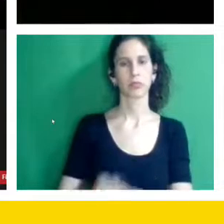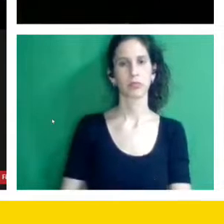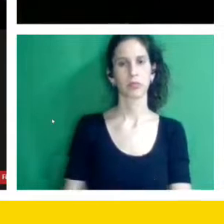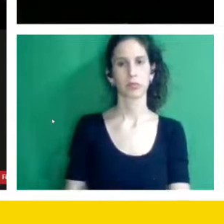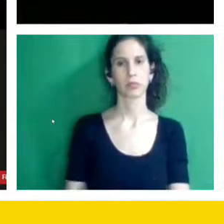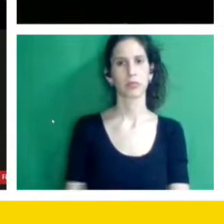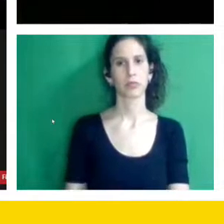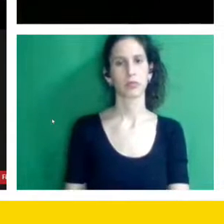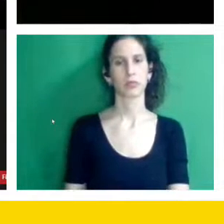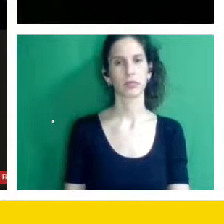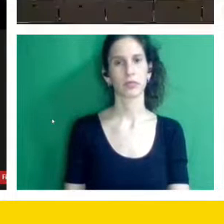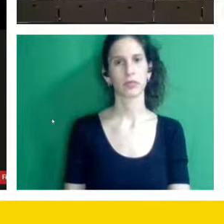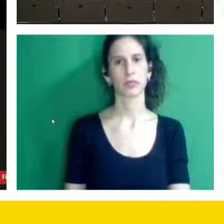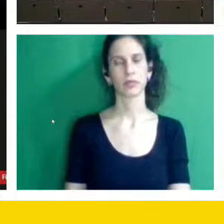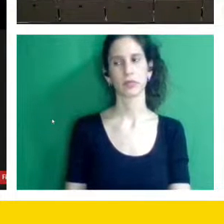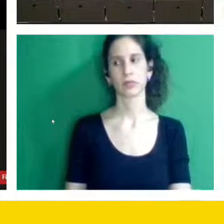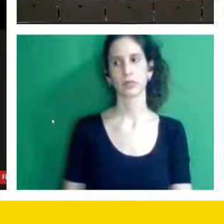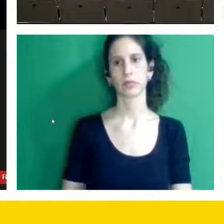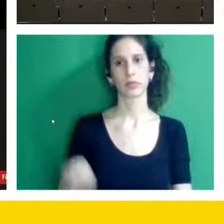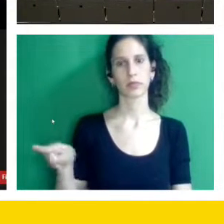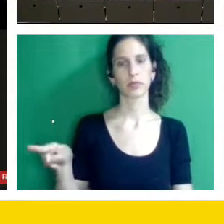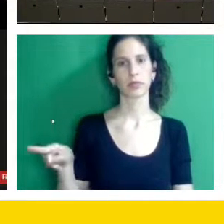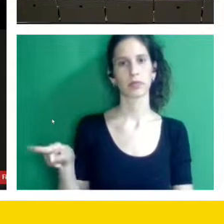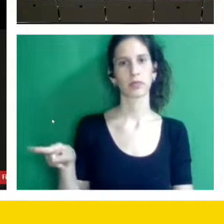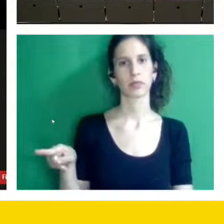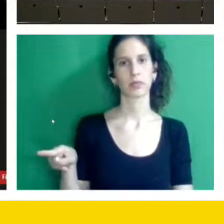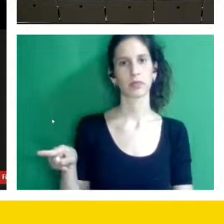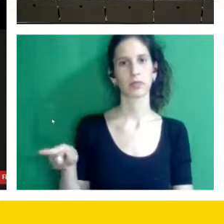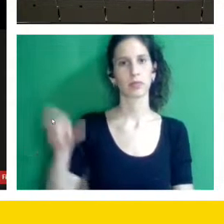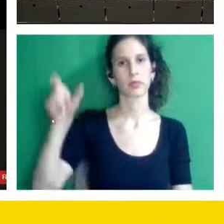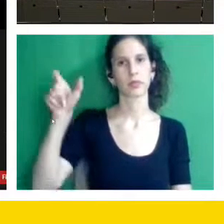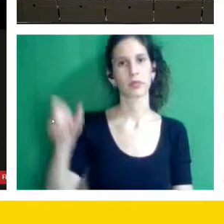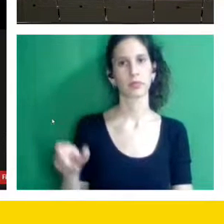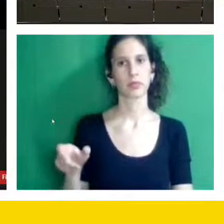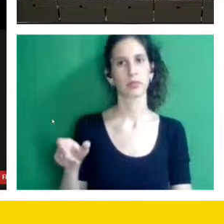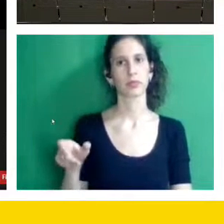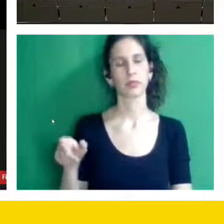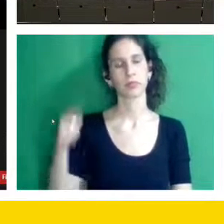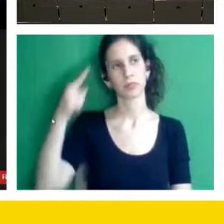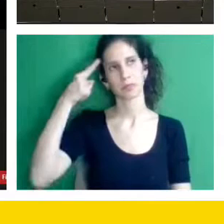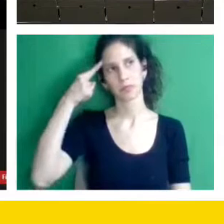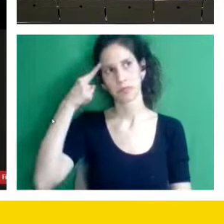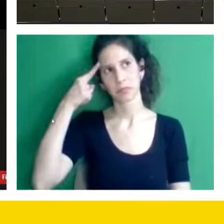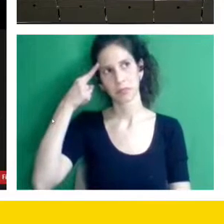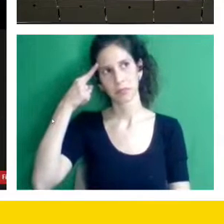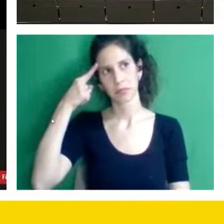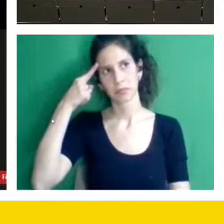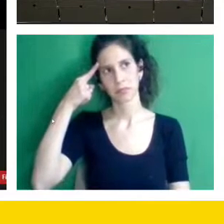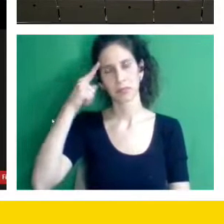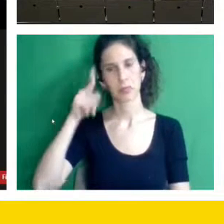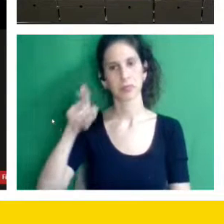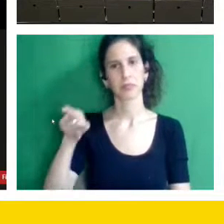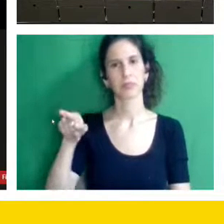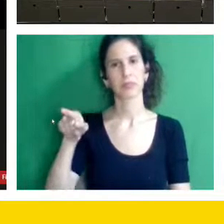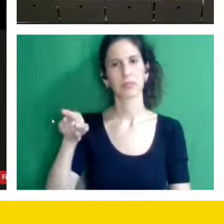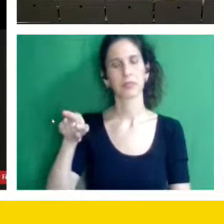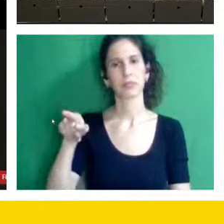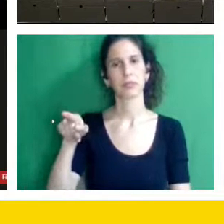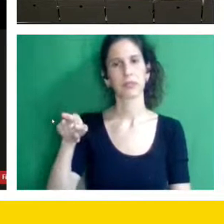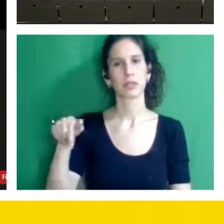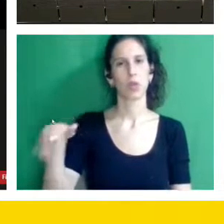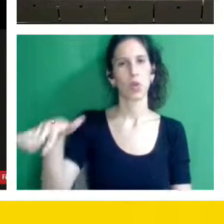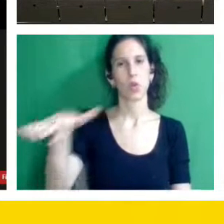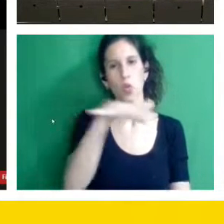Bueno, no, yo quería... Me parece que mi conclusión tiene que ver con el recorrido, pero tiene que